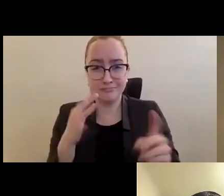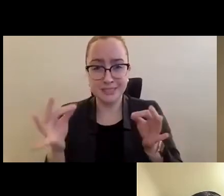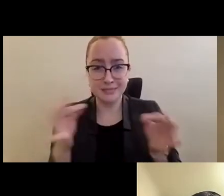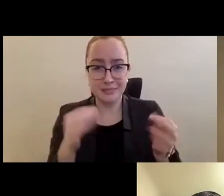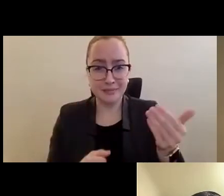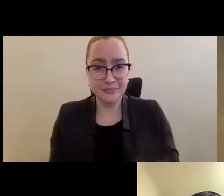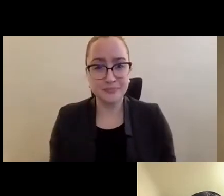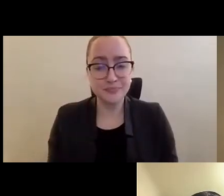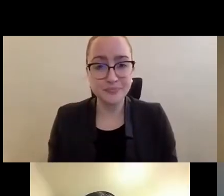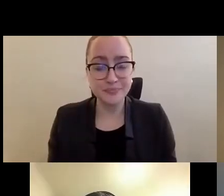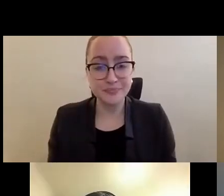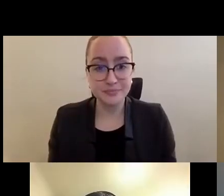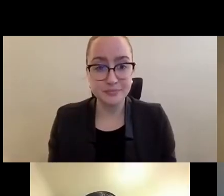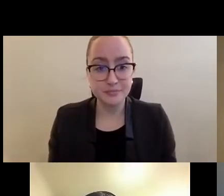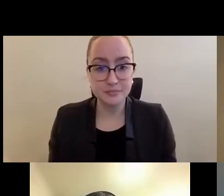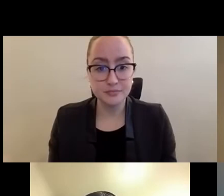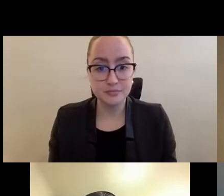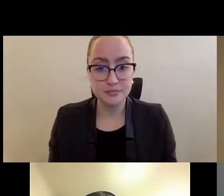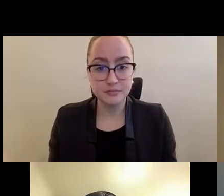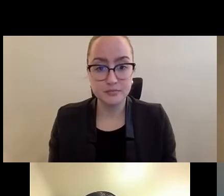para ciudadanía que también eran racistas y